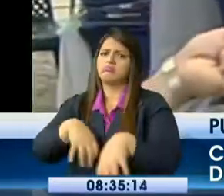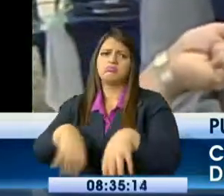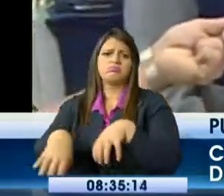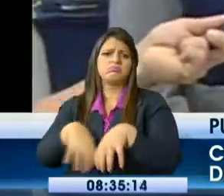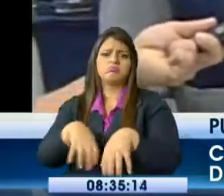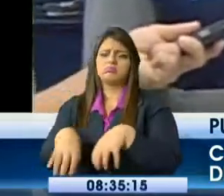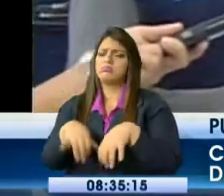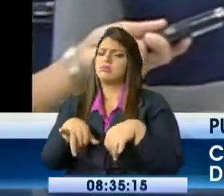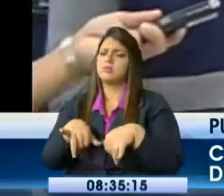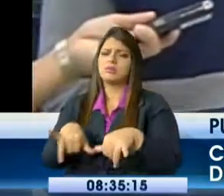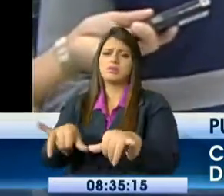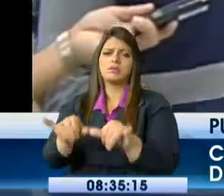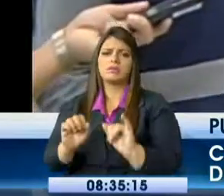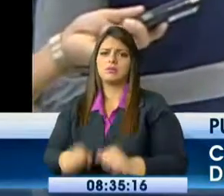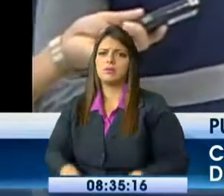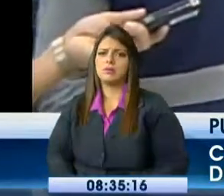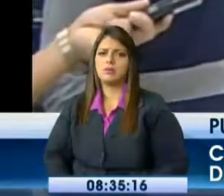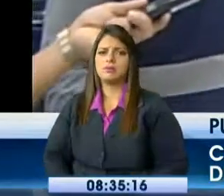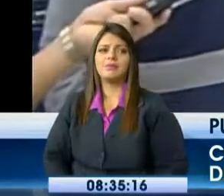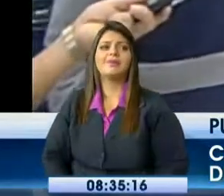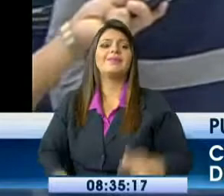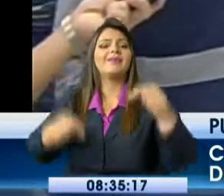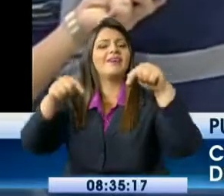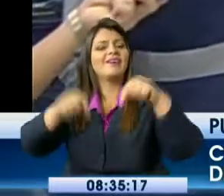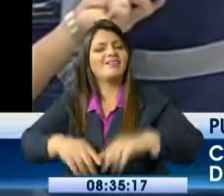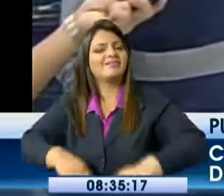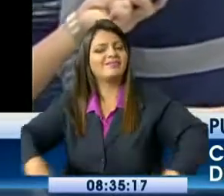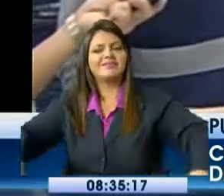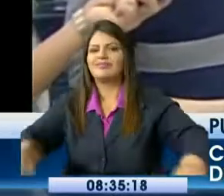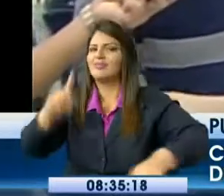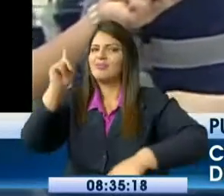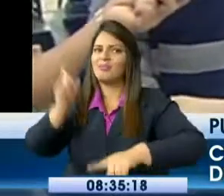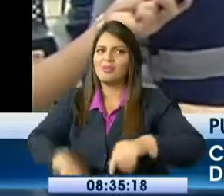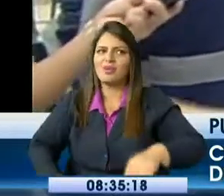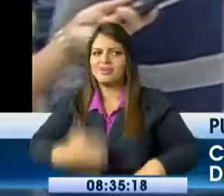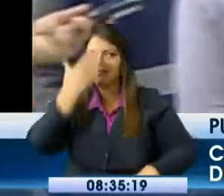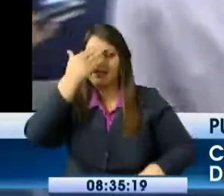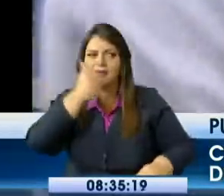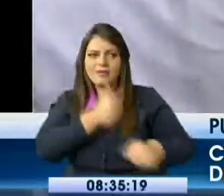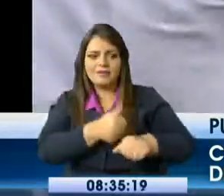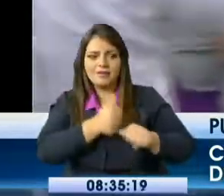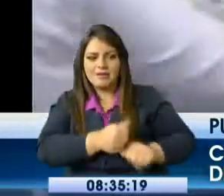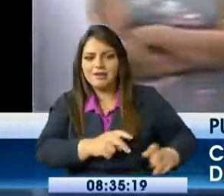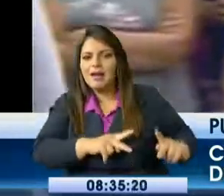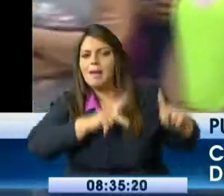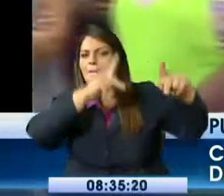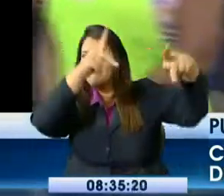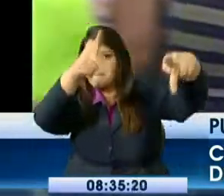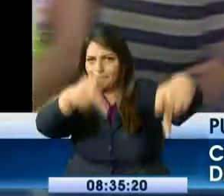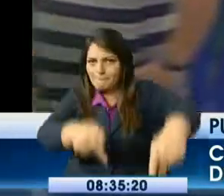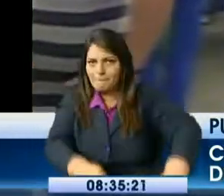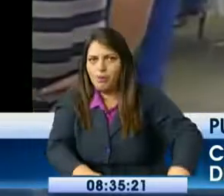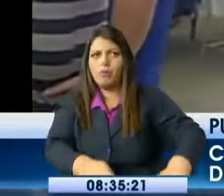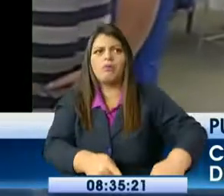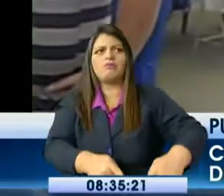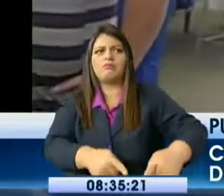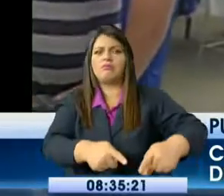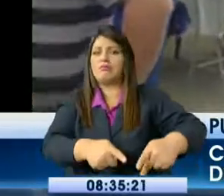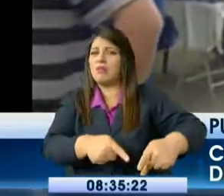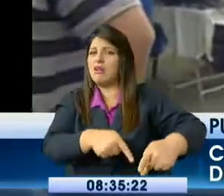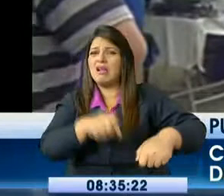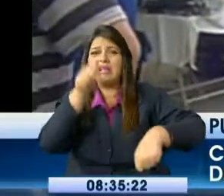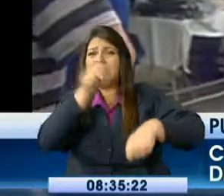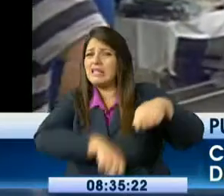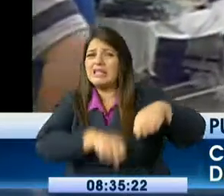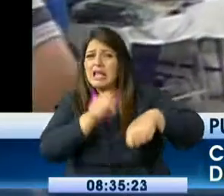lado del mercado mayorista, porque esta zona de aquí va a ser intervenida. Sobre todo porque eso se tiene que echar abajo. Entonces vamos a tener que cerrar vía y